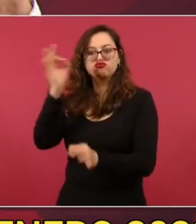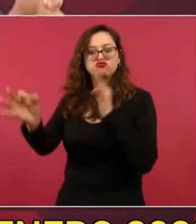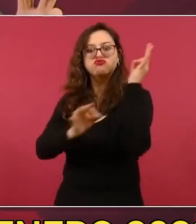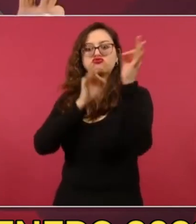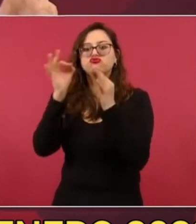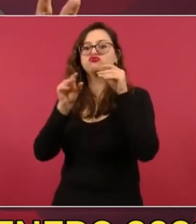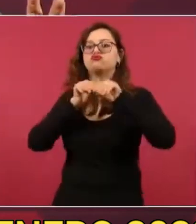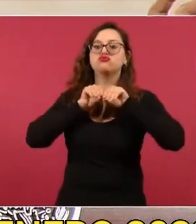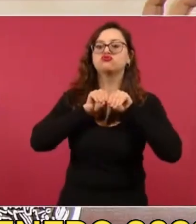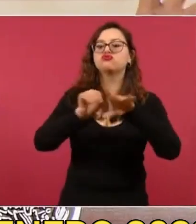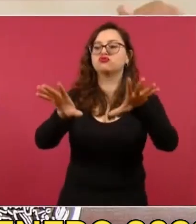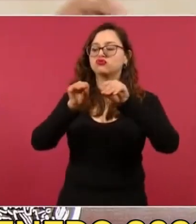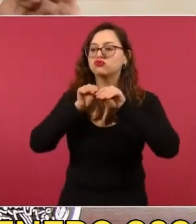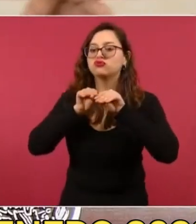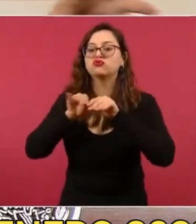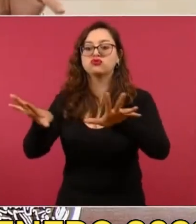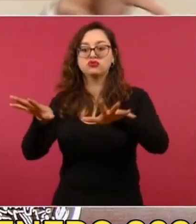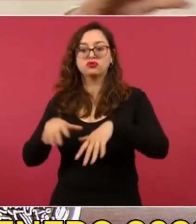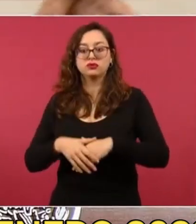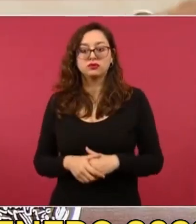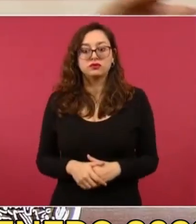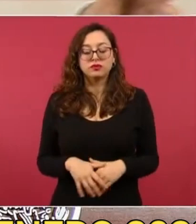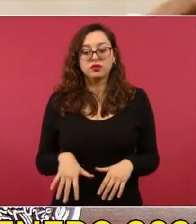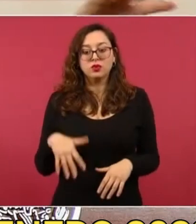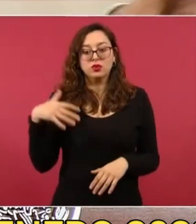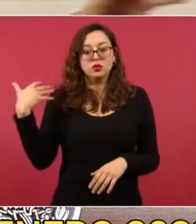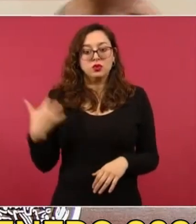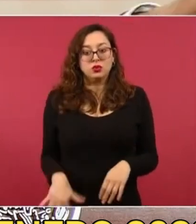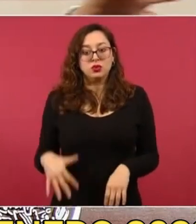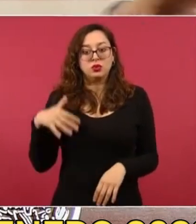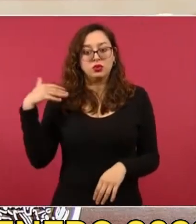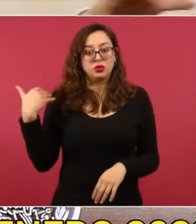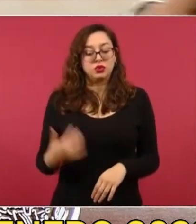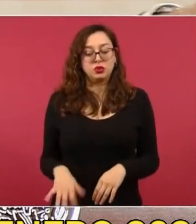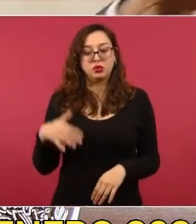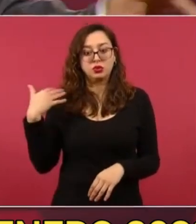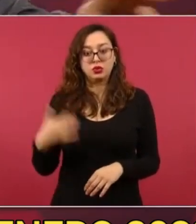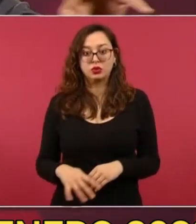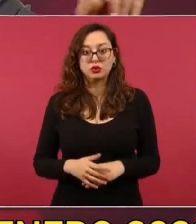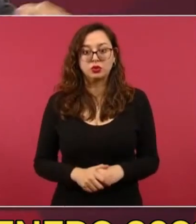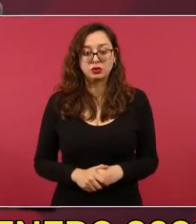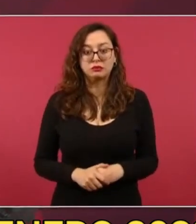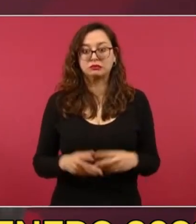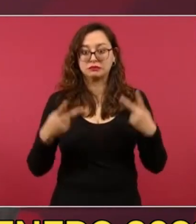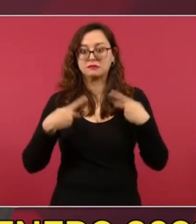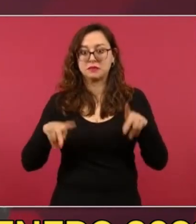lograr actitudes como las que les conté de la señora de